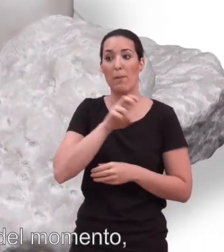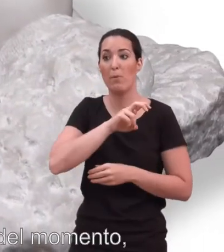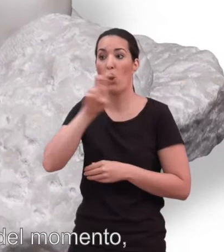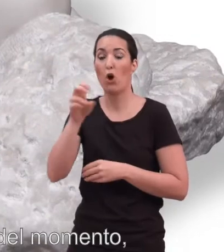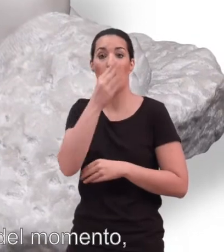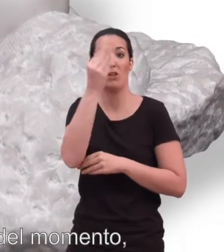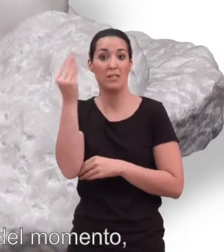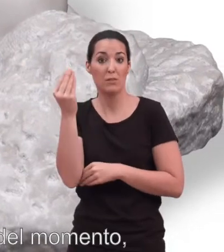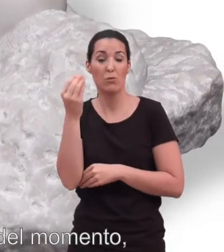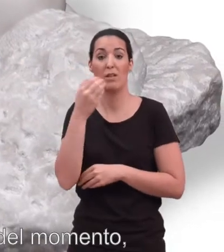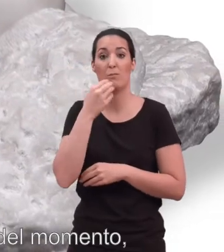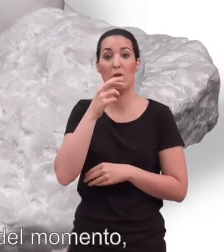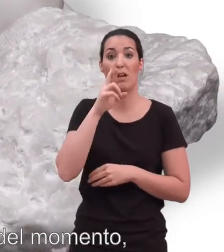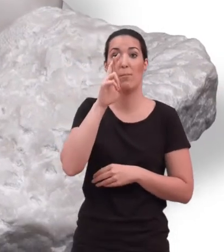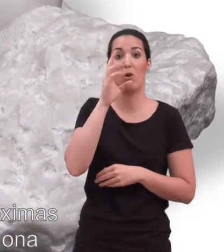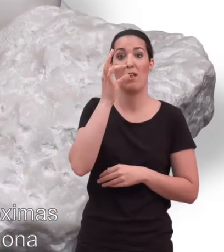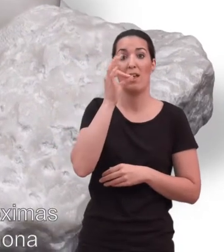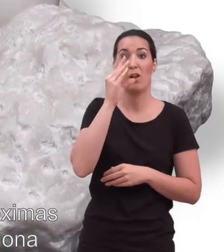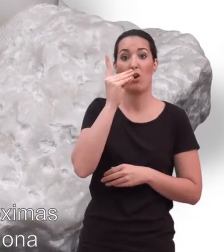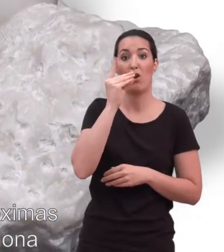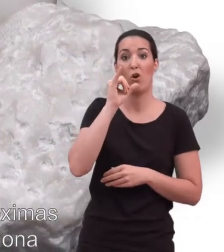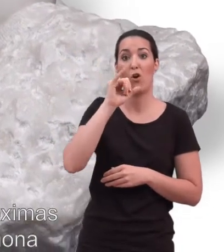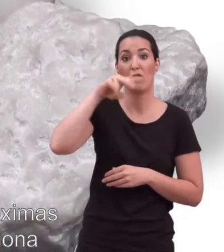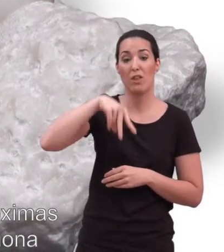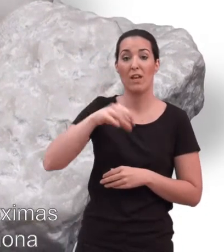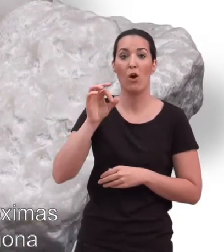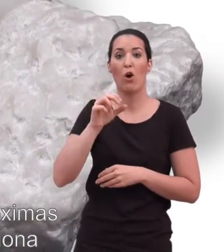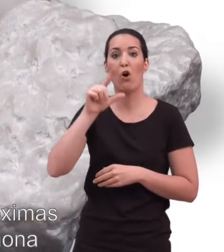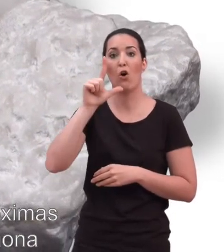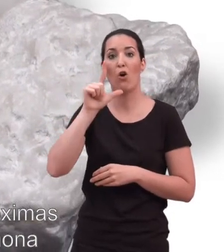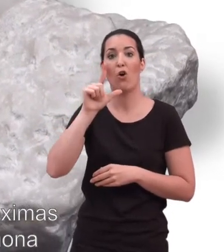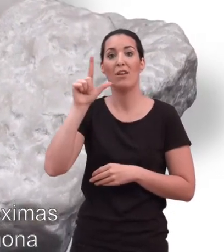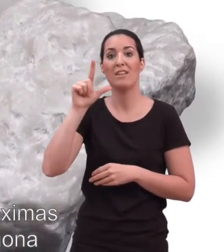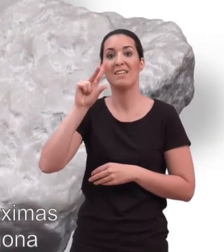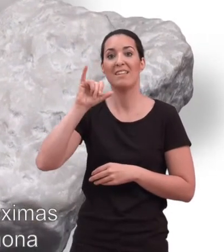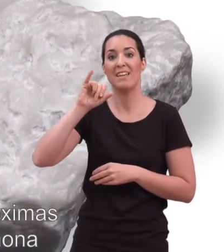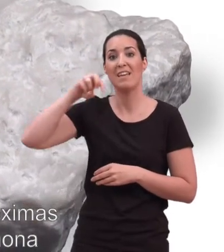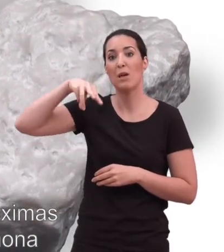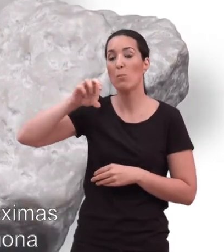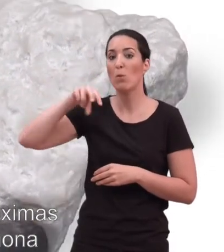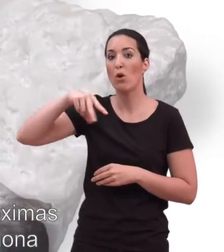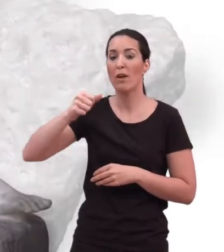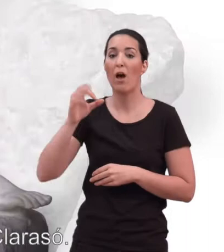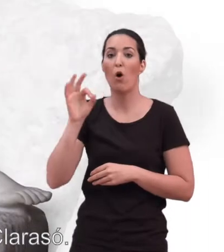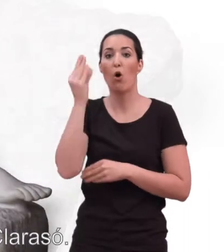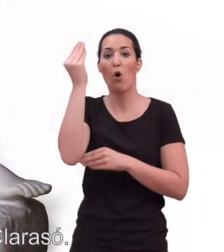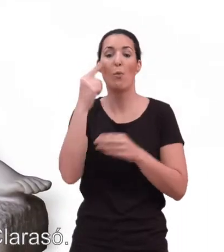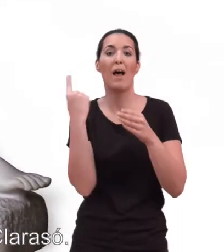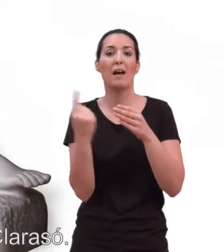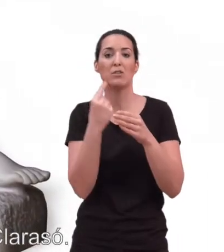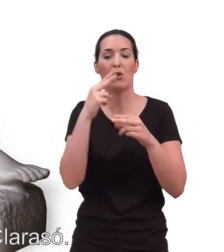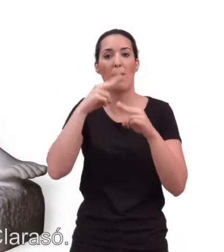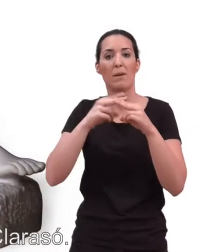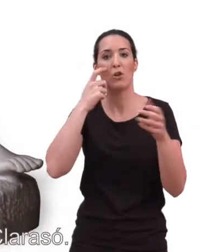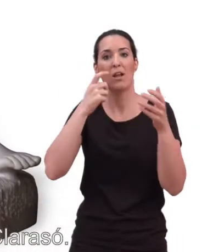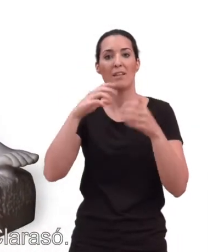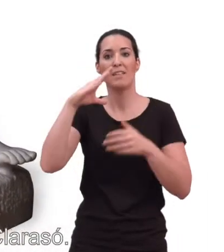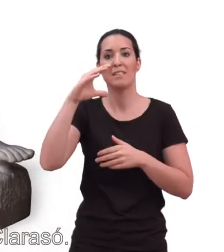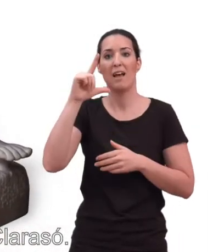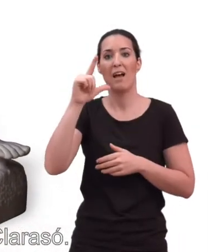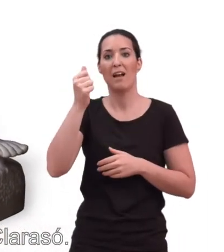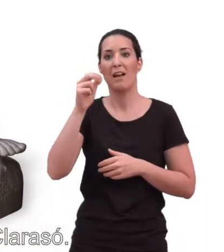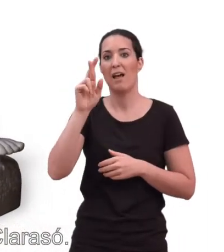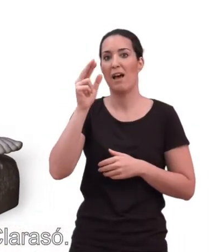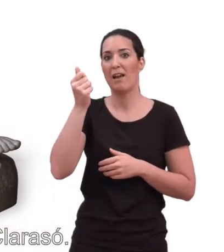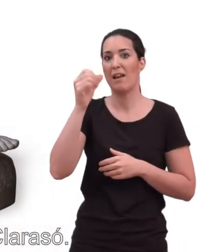momento, como vemos en otras obras próximas de Auguste Rodin, Giuseppe Llimona o en la titulada Sola, de